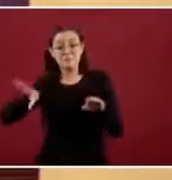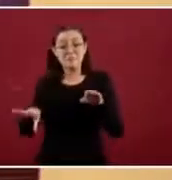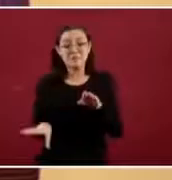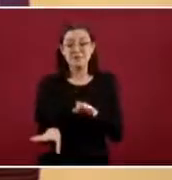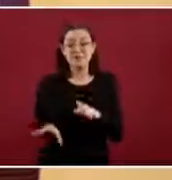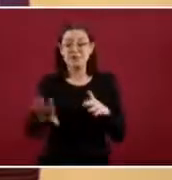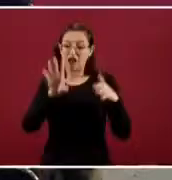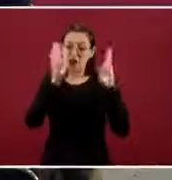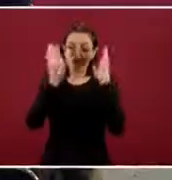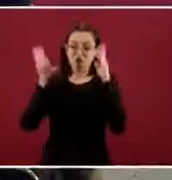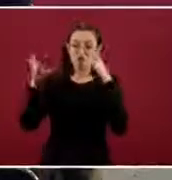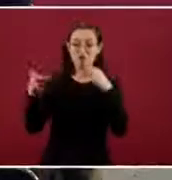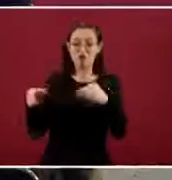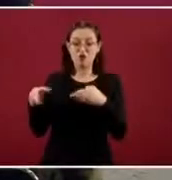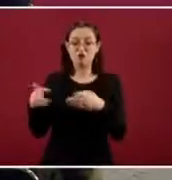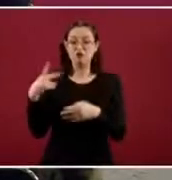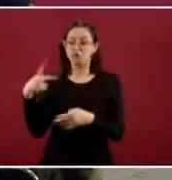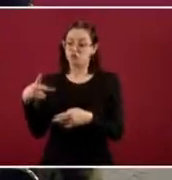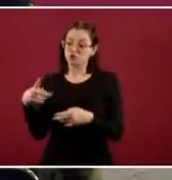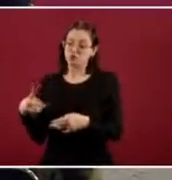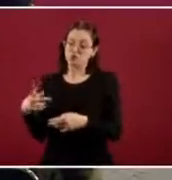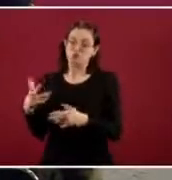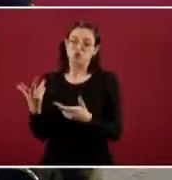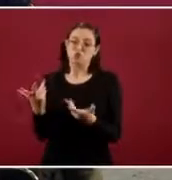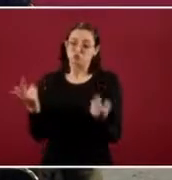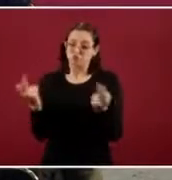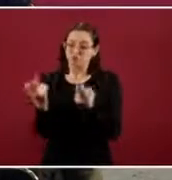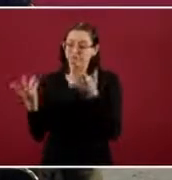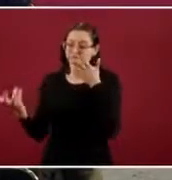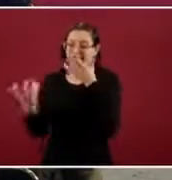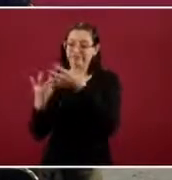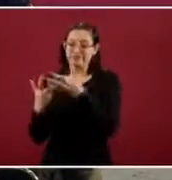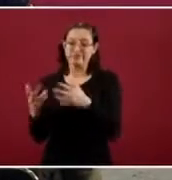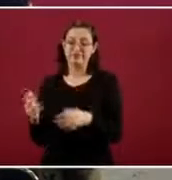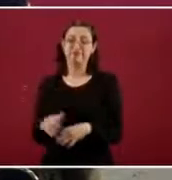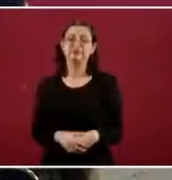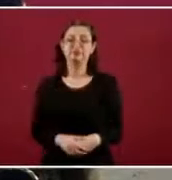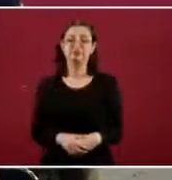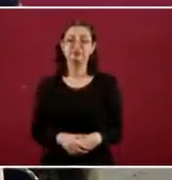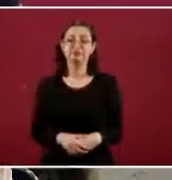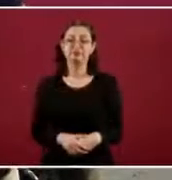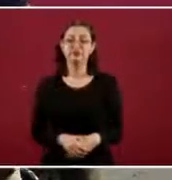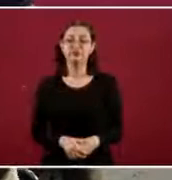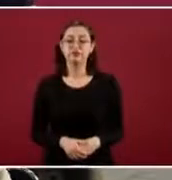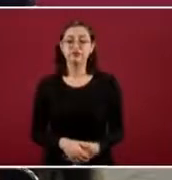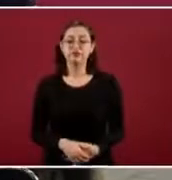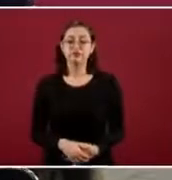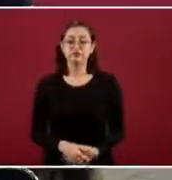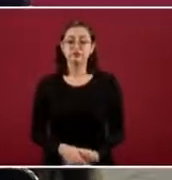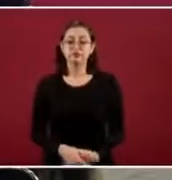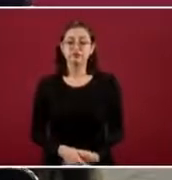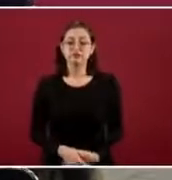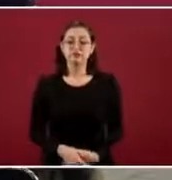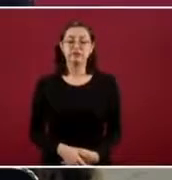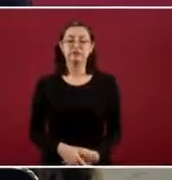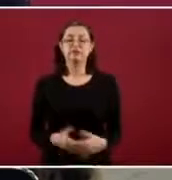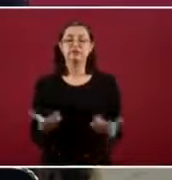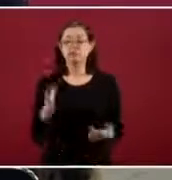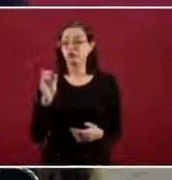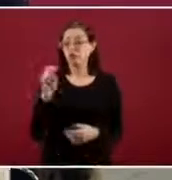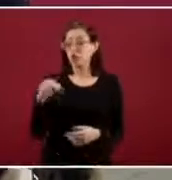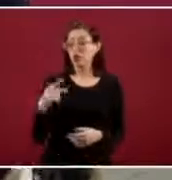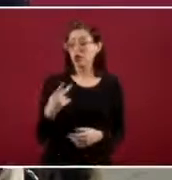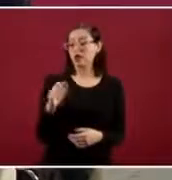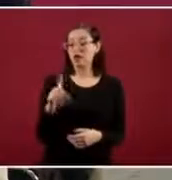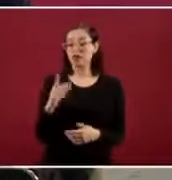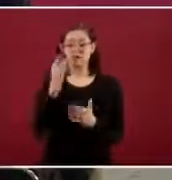sean enfocadas, digamos, a sus necesidades muy particulares. Mención especial tienen desde la agenda de CONAPRED, por